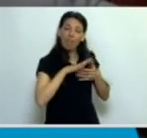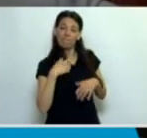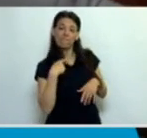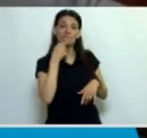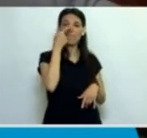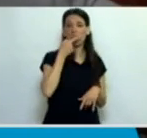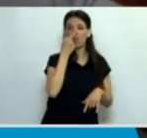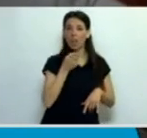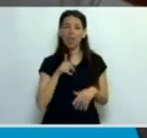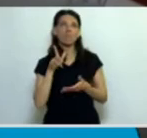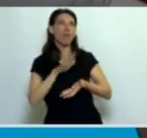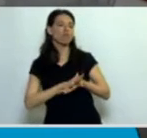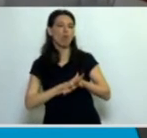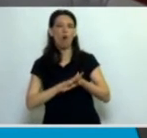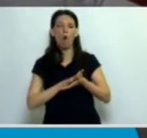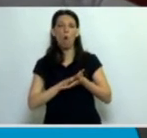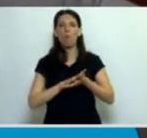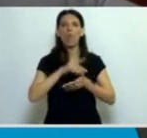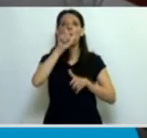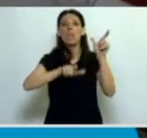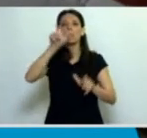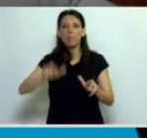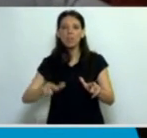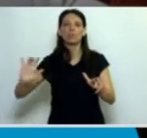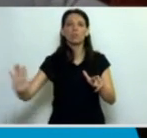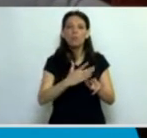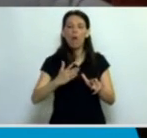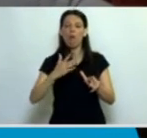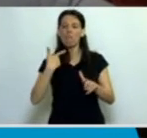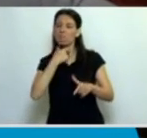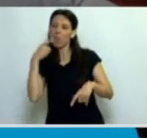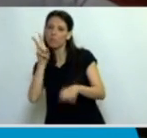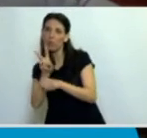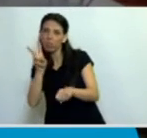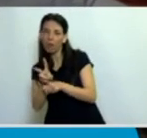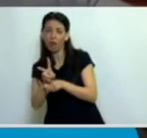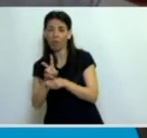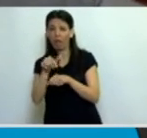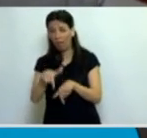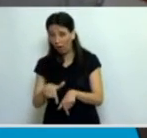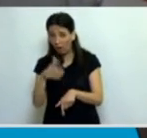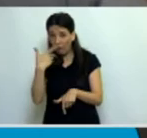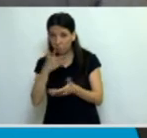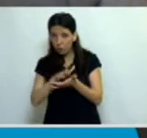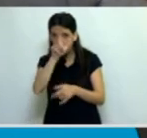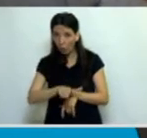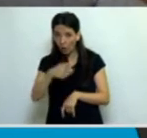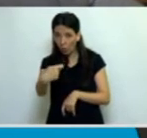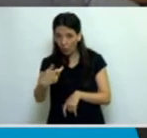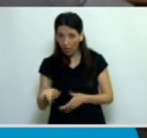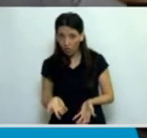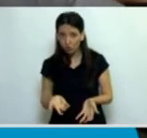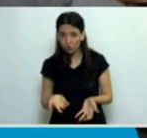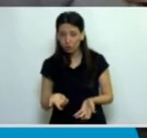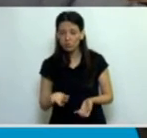en salvaguardar el interés popular, en este caso el de los jubilados, con